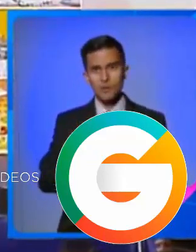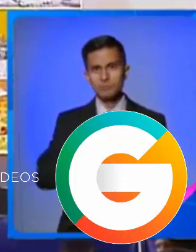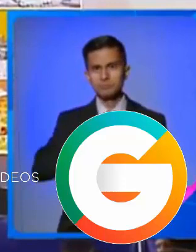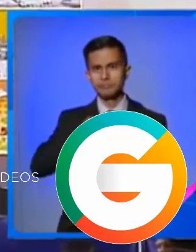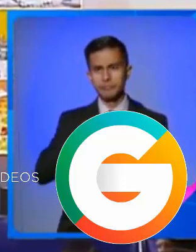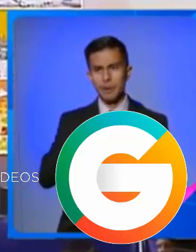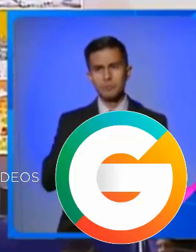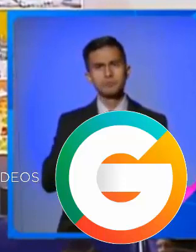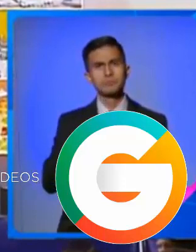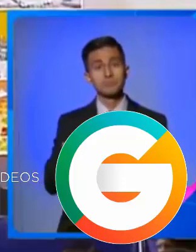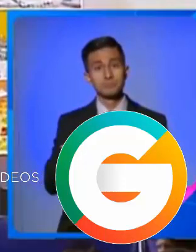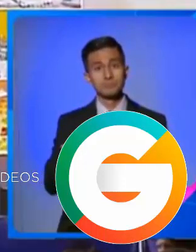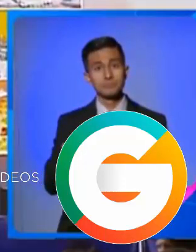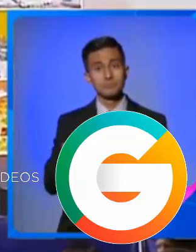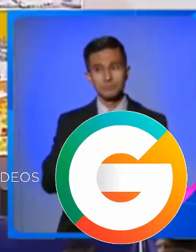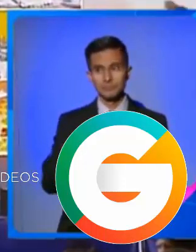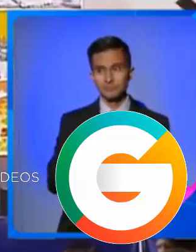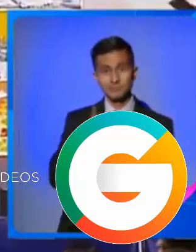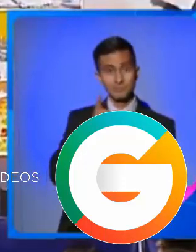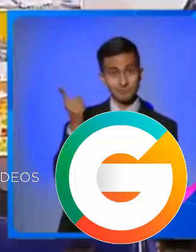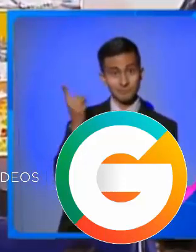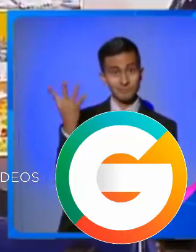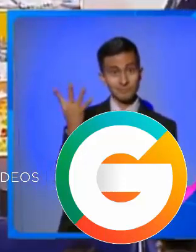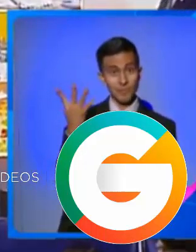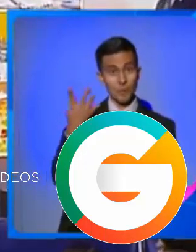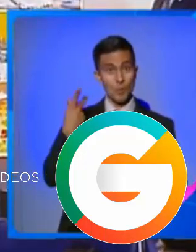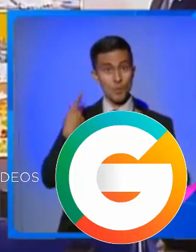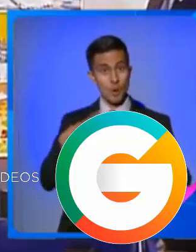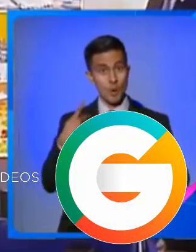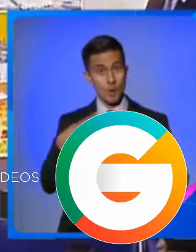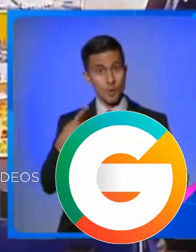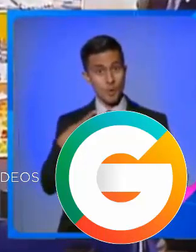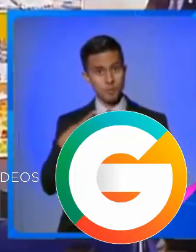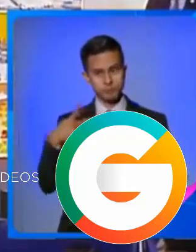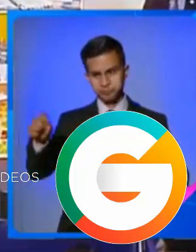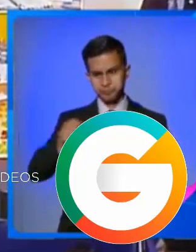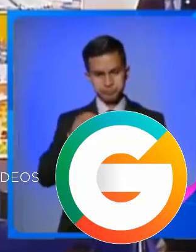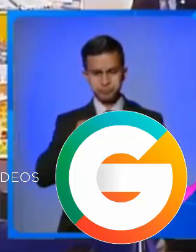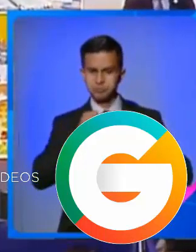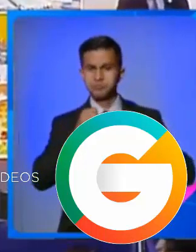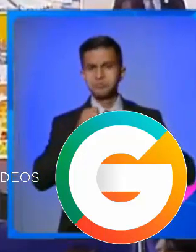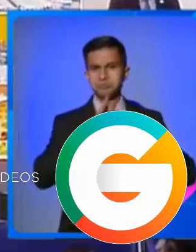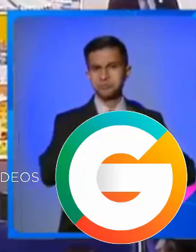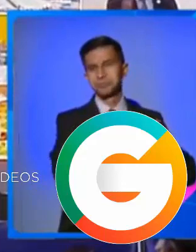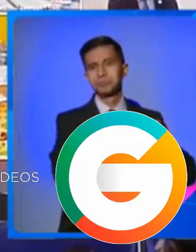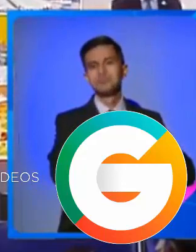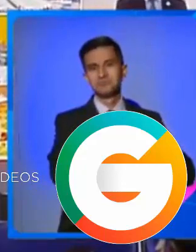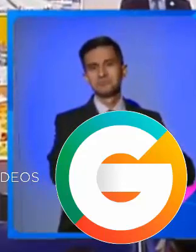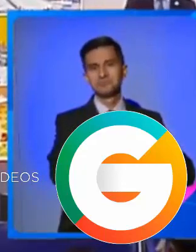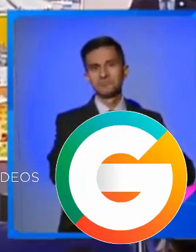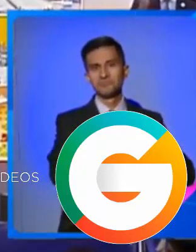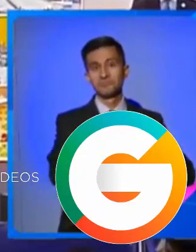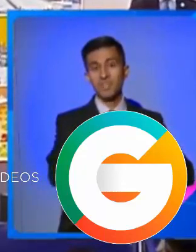están los detenidos de ese operativo, las armas y, por supuesto, que se van a